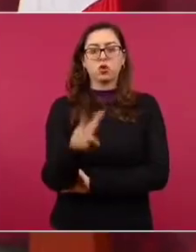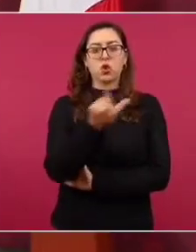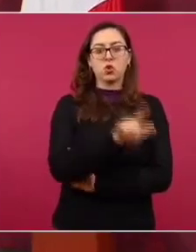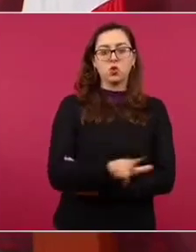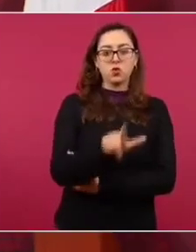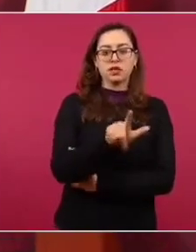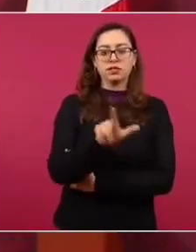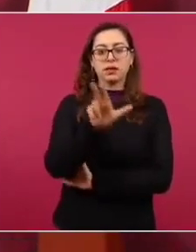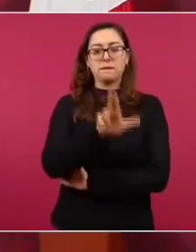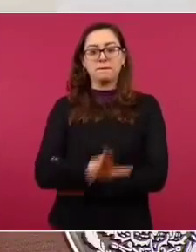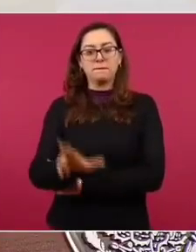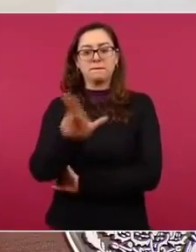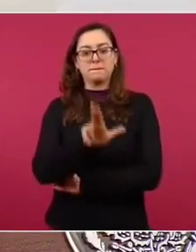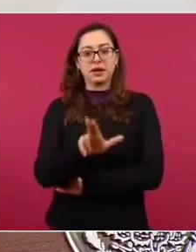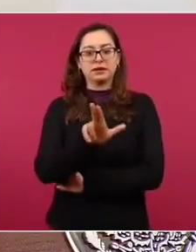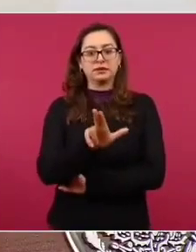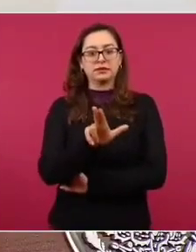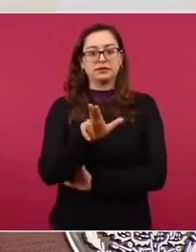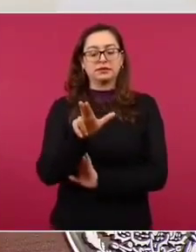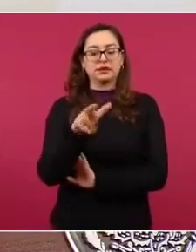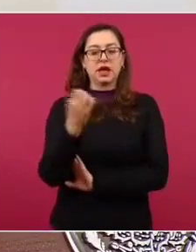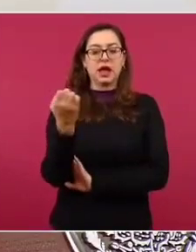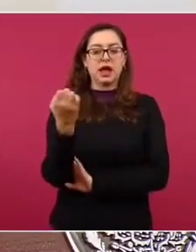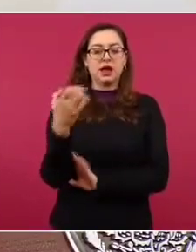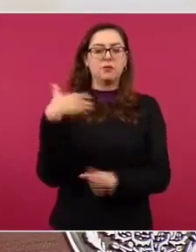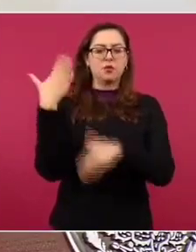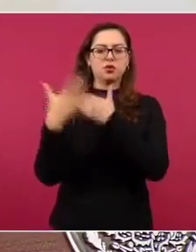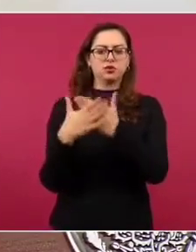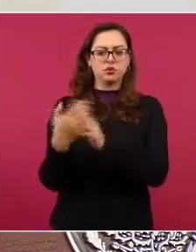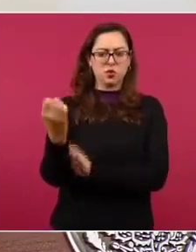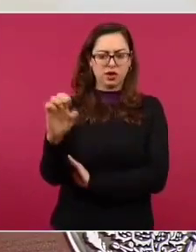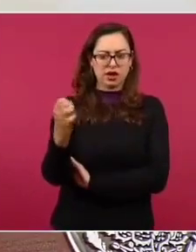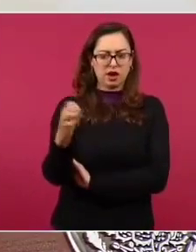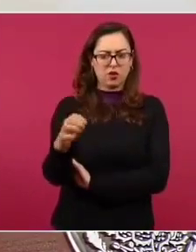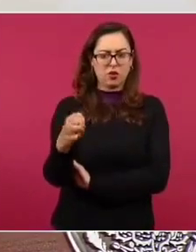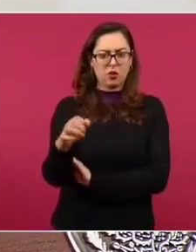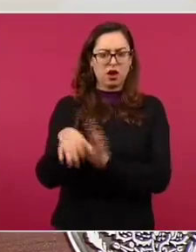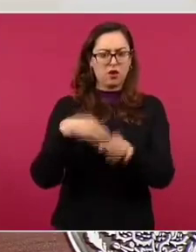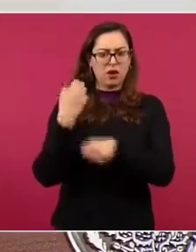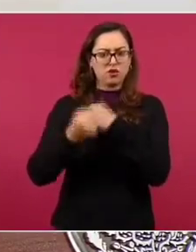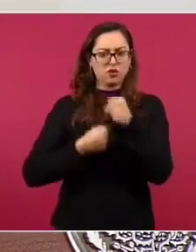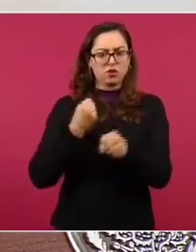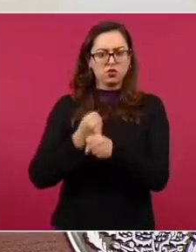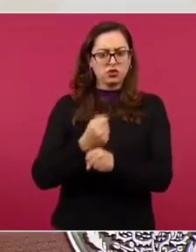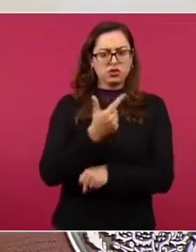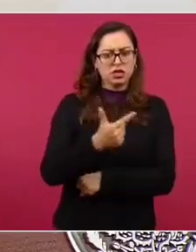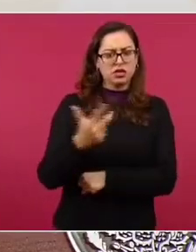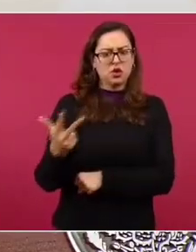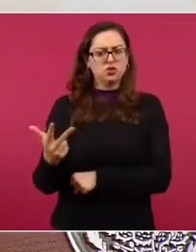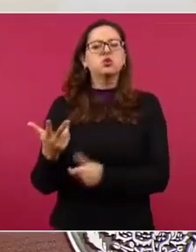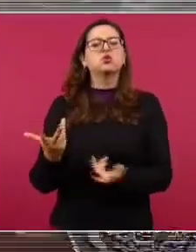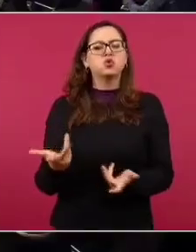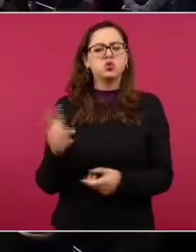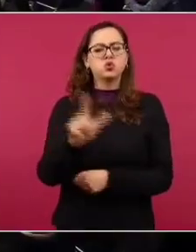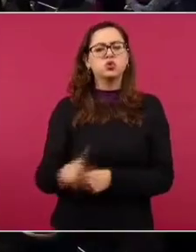y martes de enero. A ver si es 7 o es 8 el lunes.